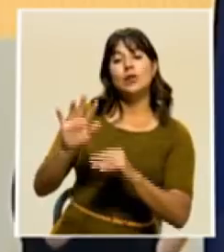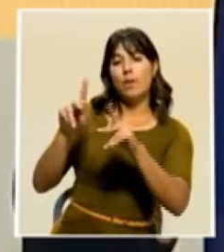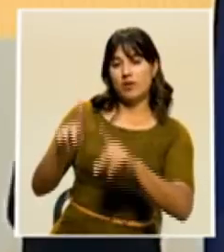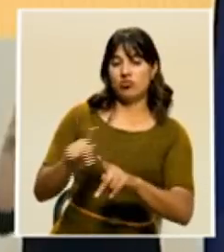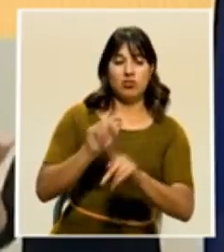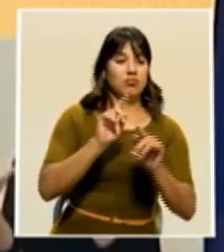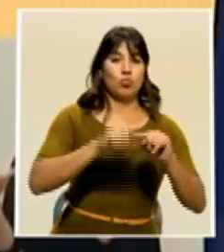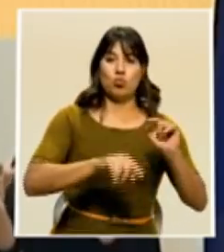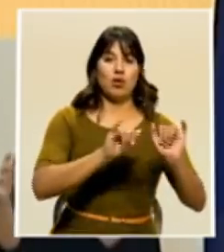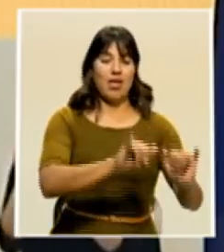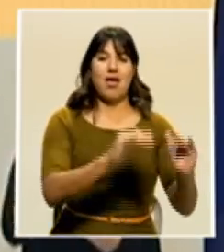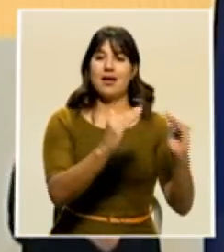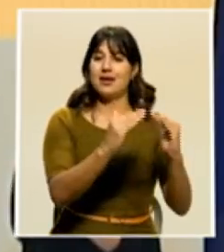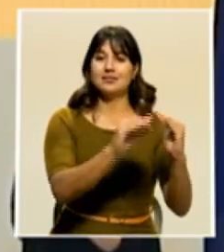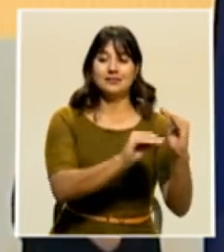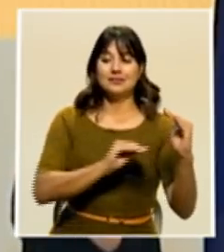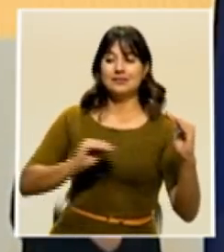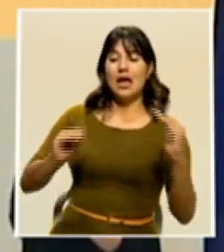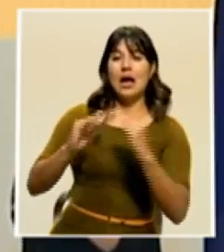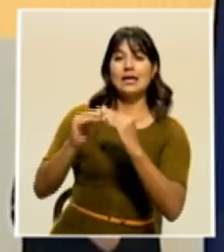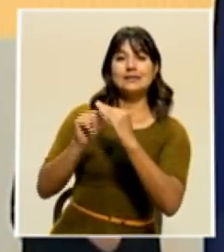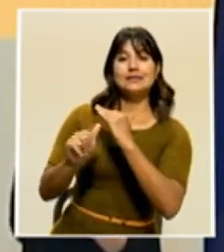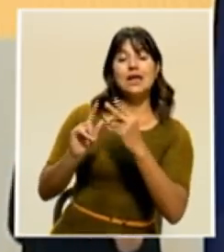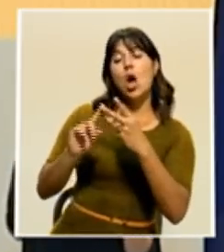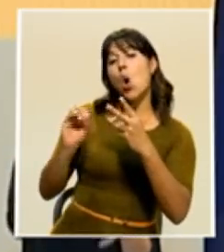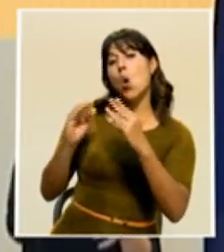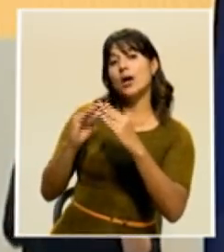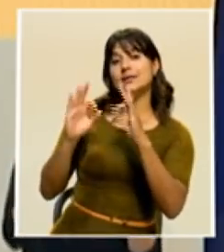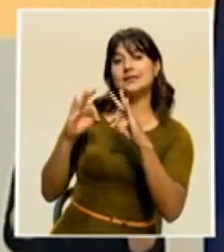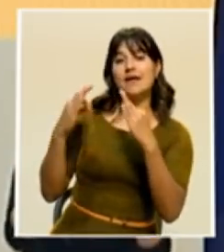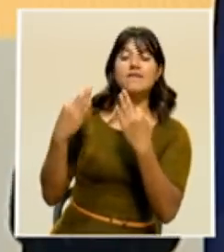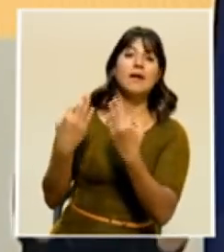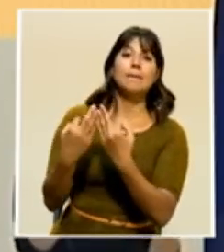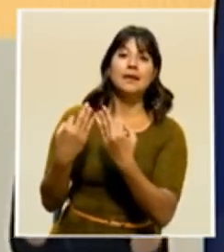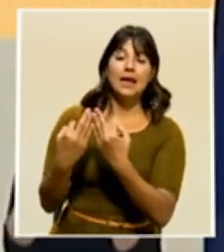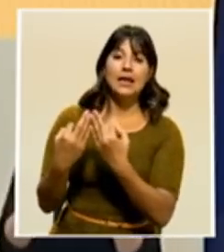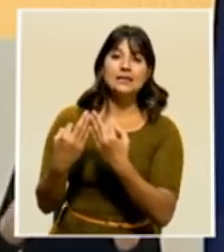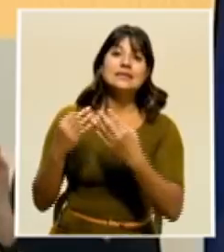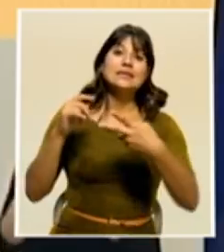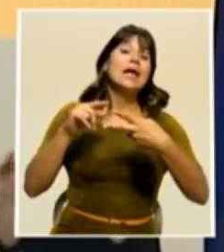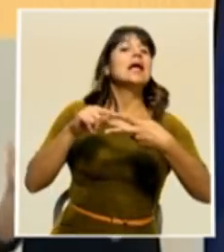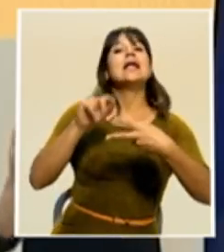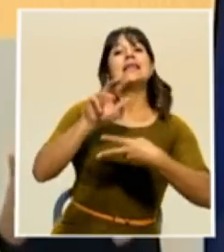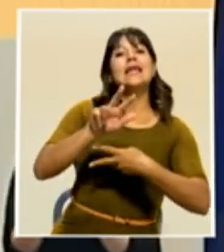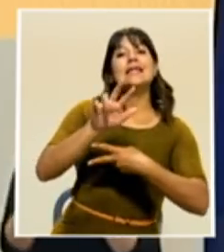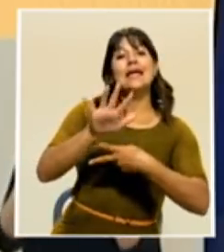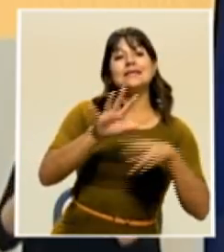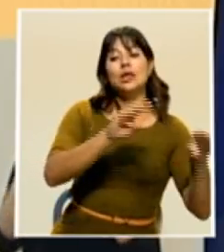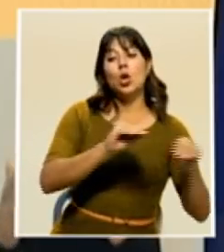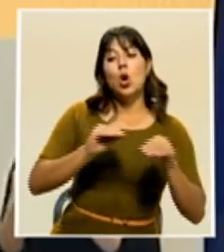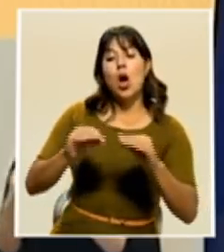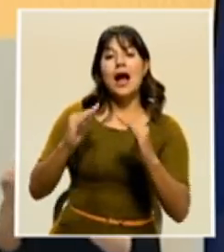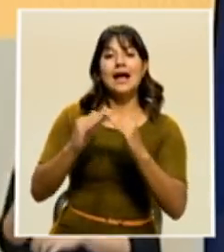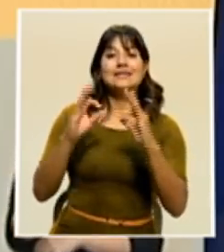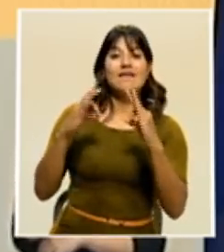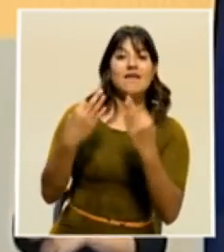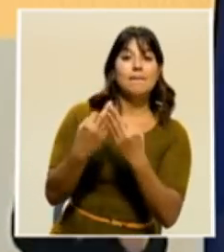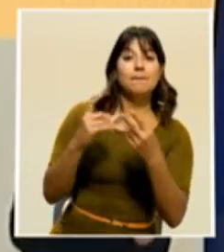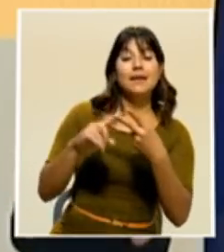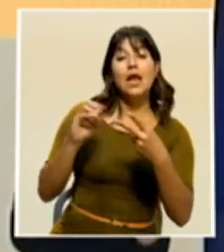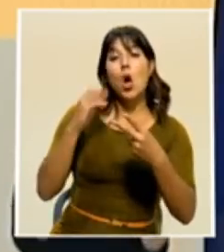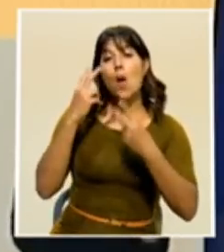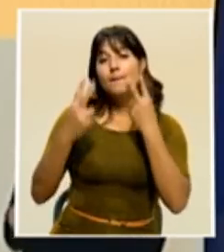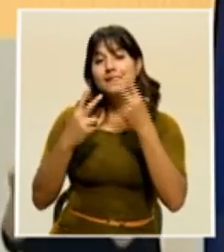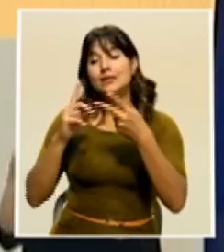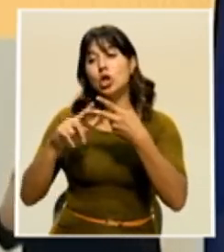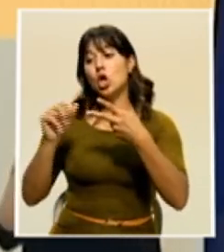Del sector de Abrojo, 35 personas fueron movidas a casas de familiares y de vecinos y 10 fueron ubicadas en la